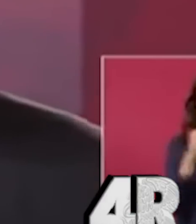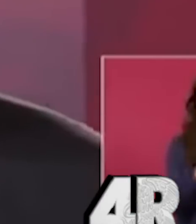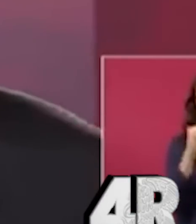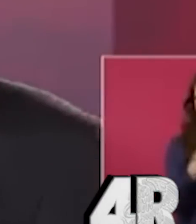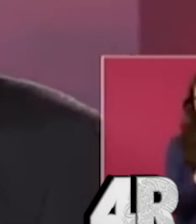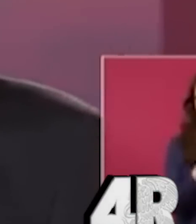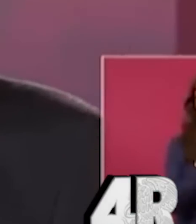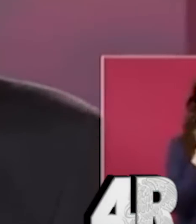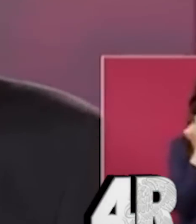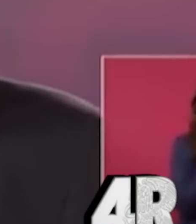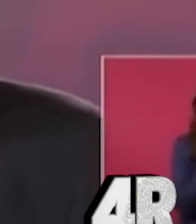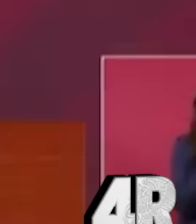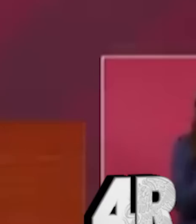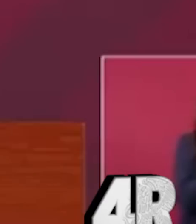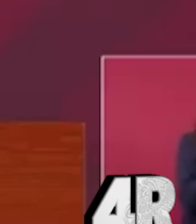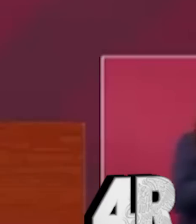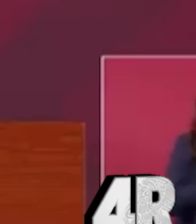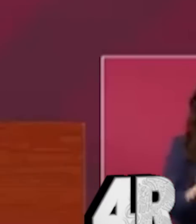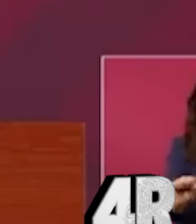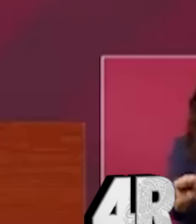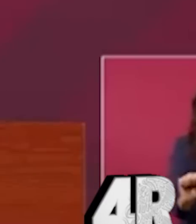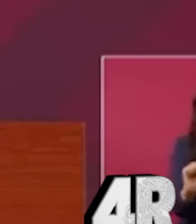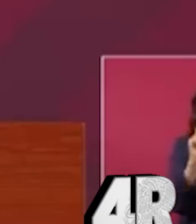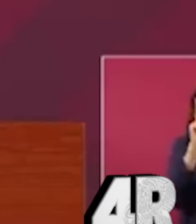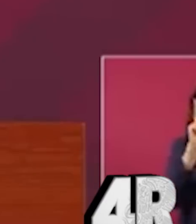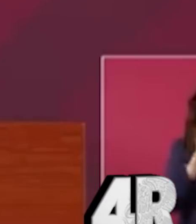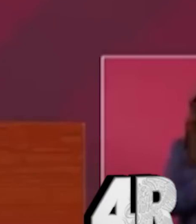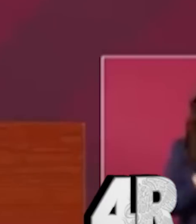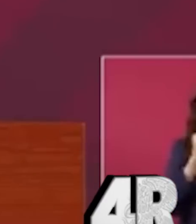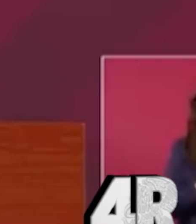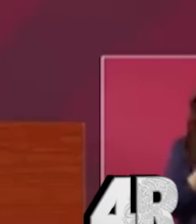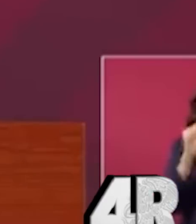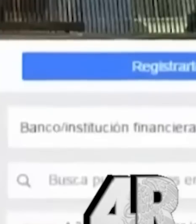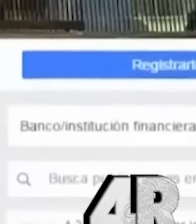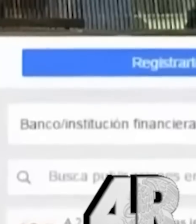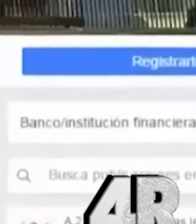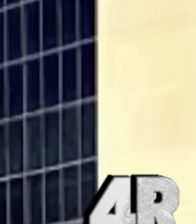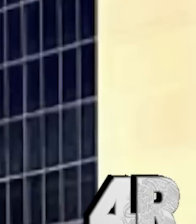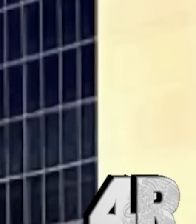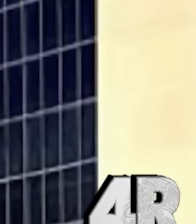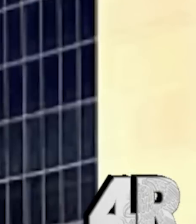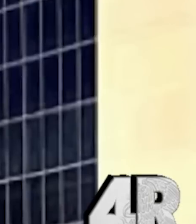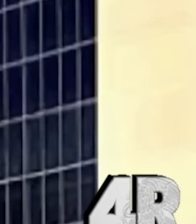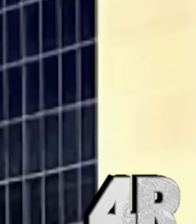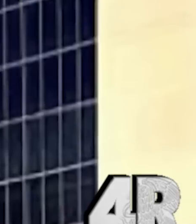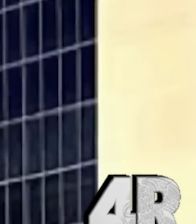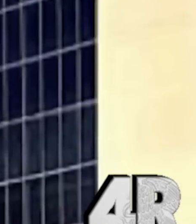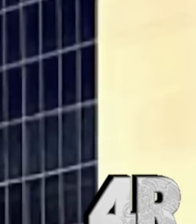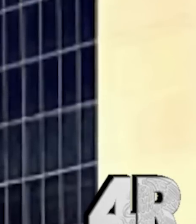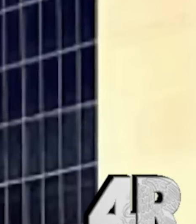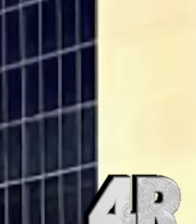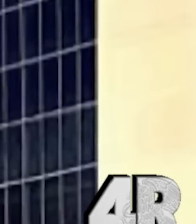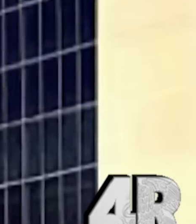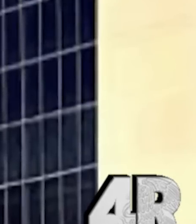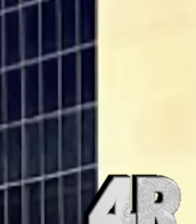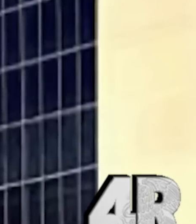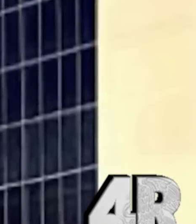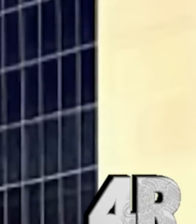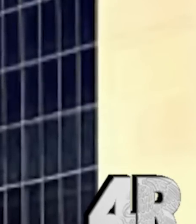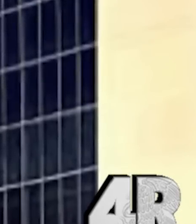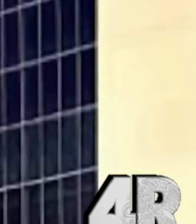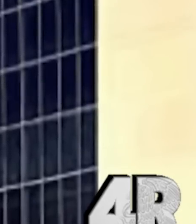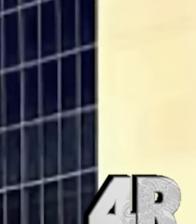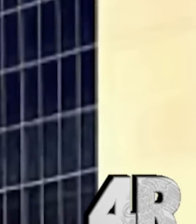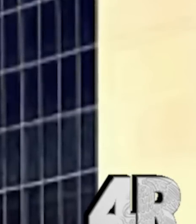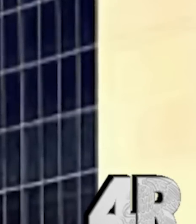de palabras del presidente Andrés Manuel, cómo es que anuncia su interés de negociar con Citigroup y por supuesto regresarlo